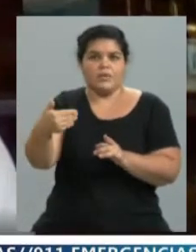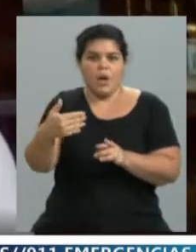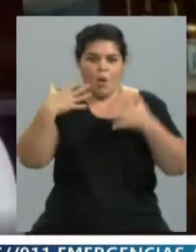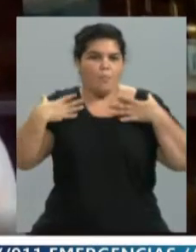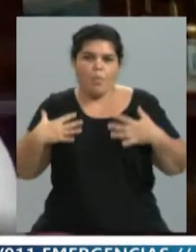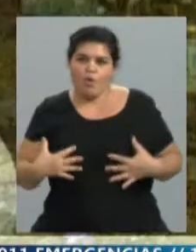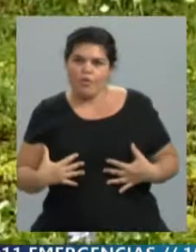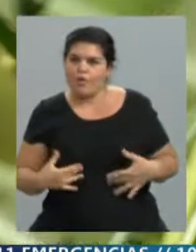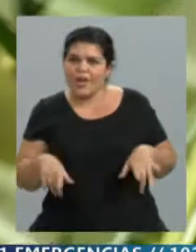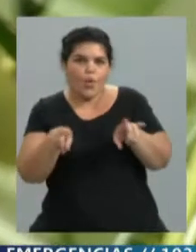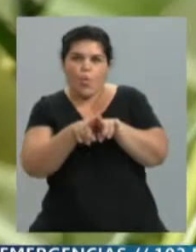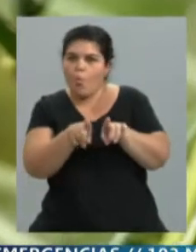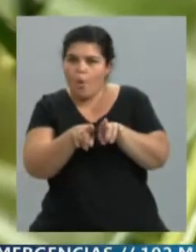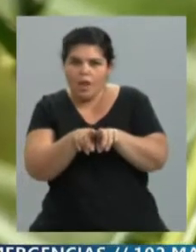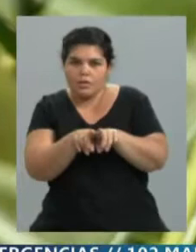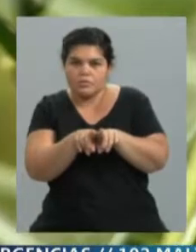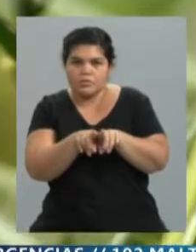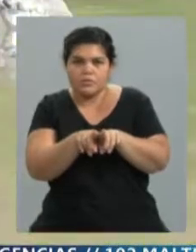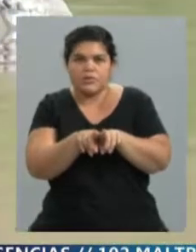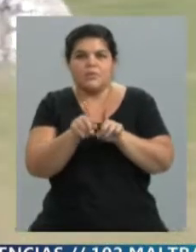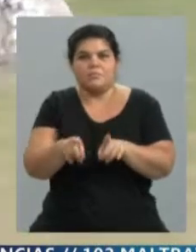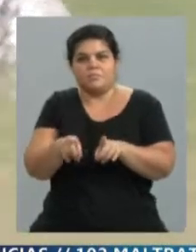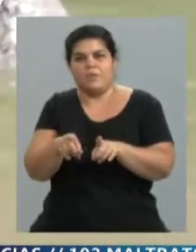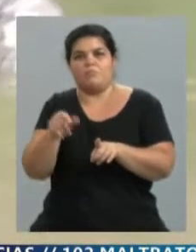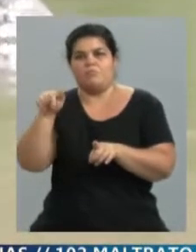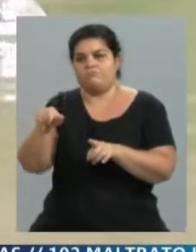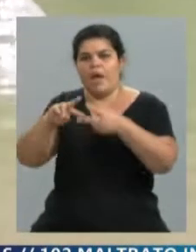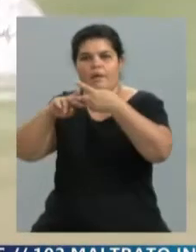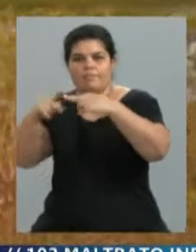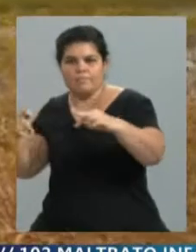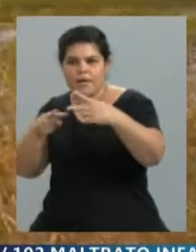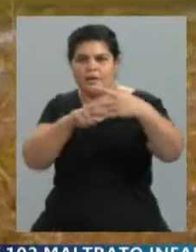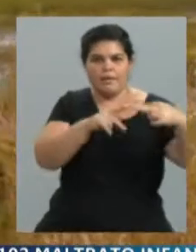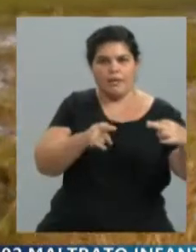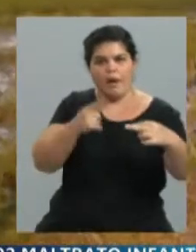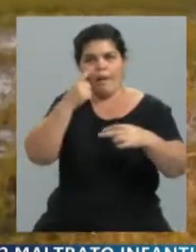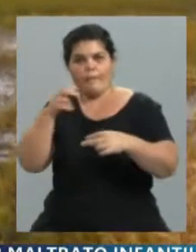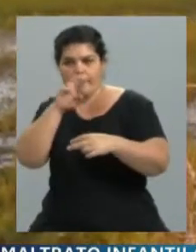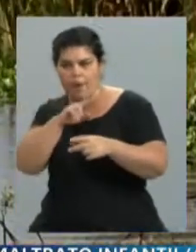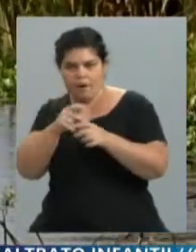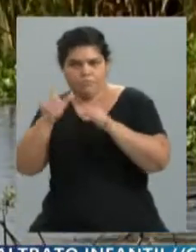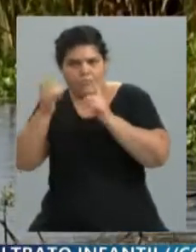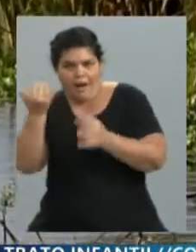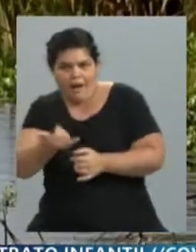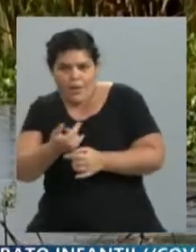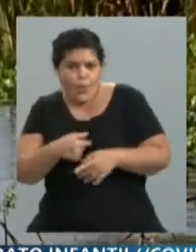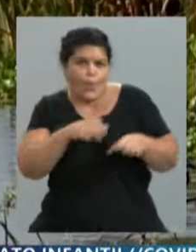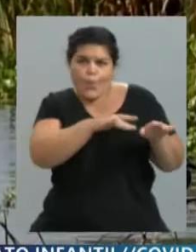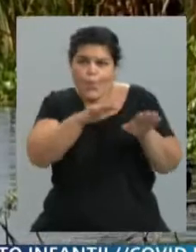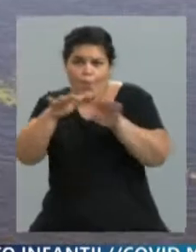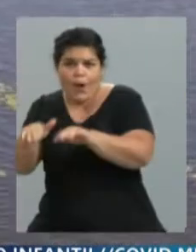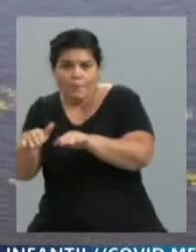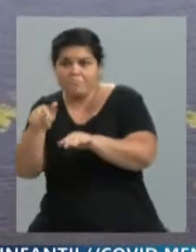¿sí? Que serían la codificación genética de cada una de las especies. En Argentina, o sea, hemos sido